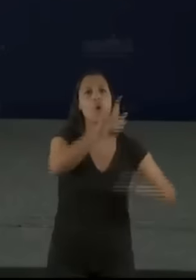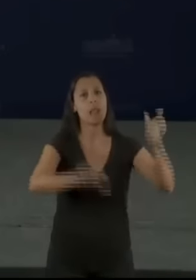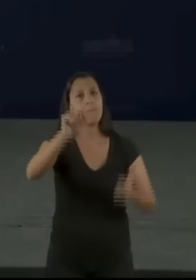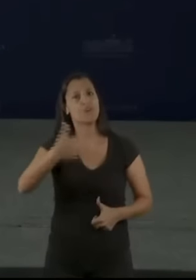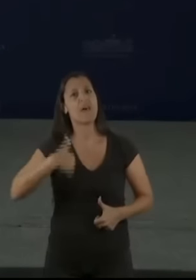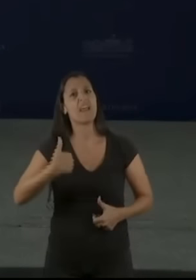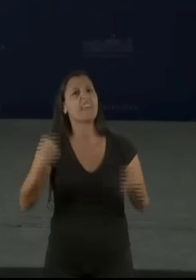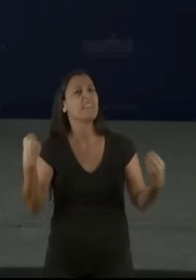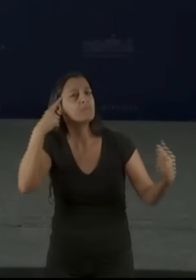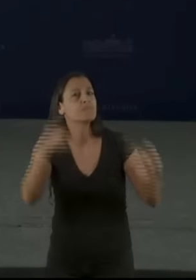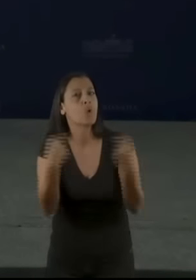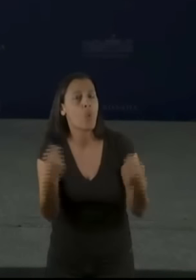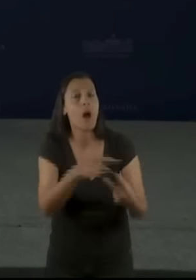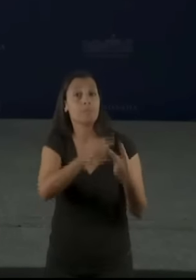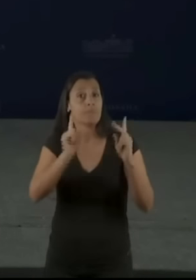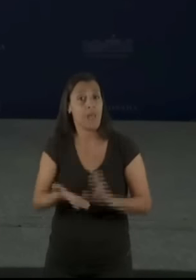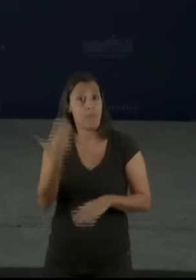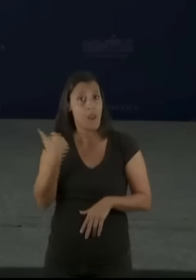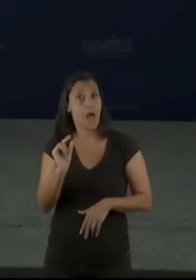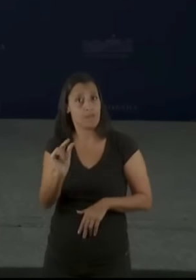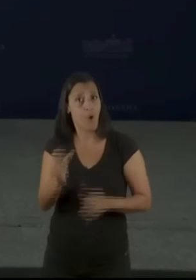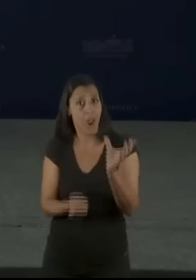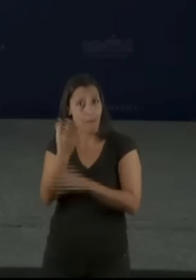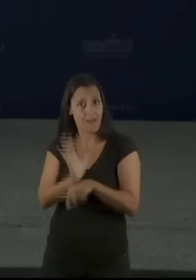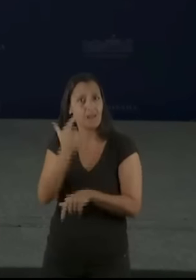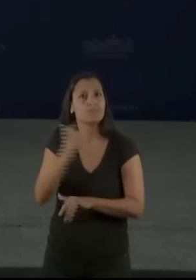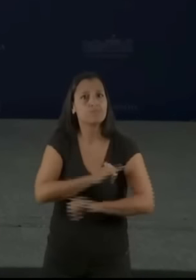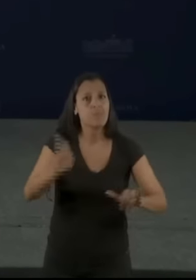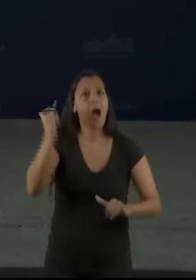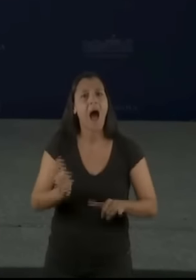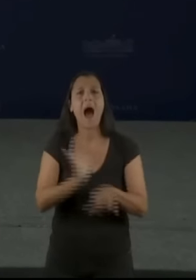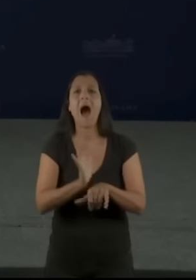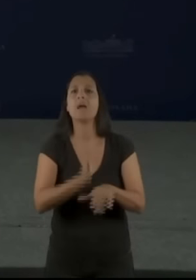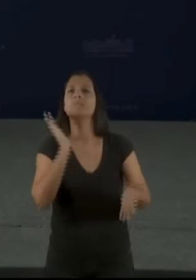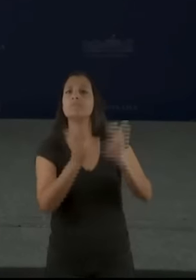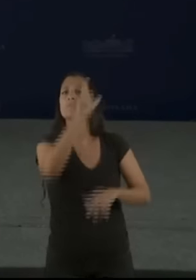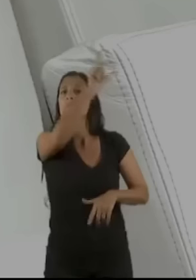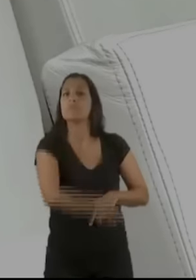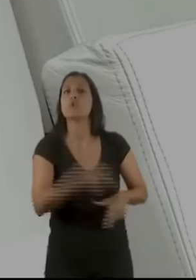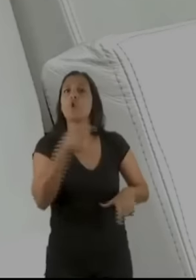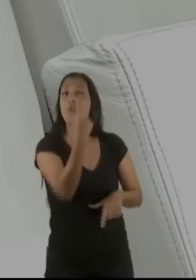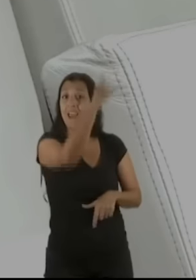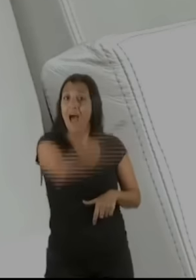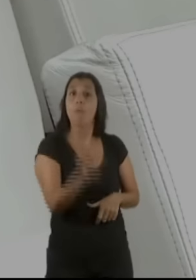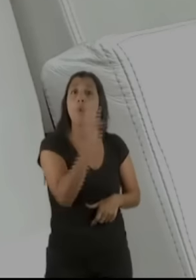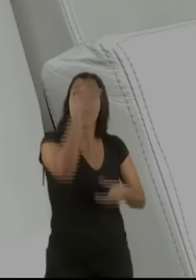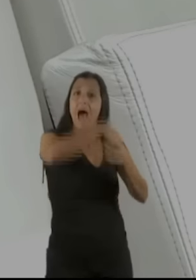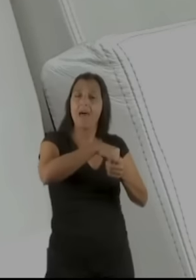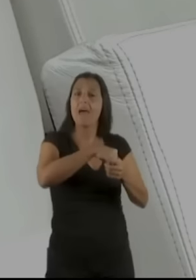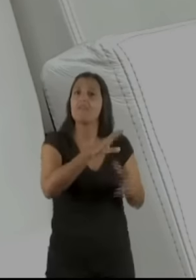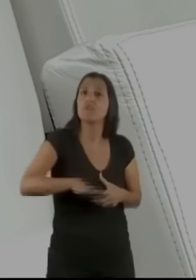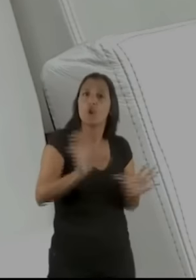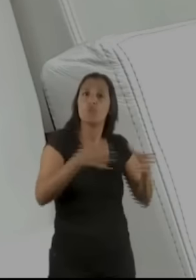y sobre todo teniendo en cuenta un suceso se conoció esta mañana un ataque a una integrante de la organización hijos de